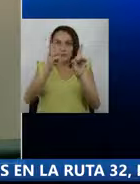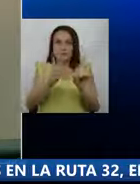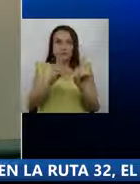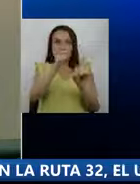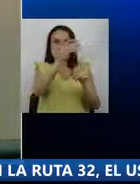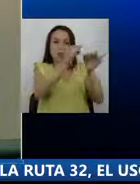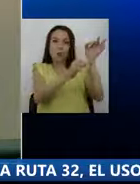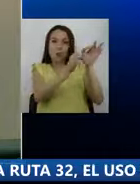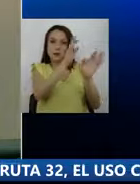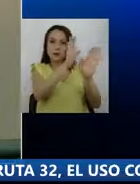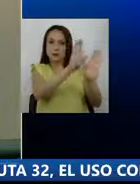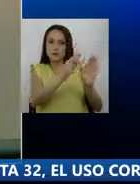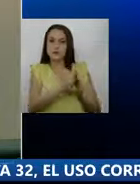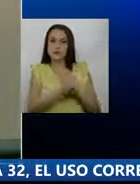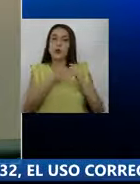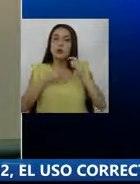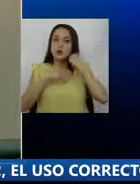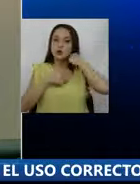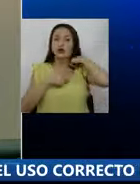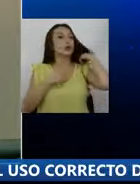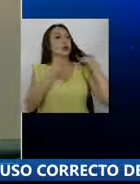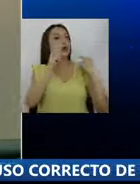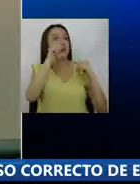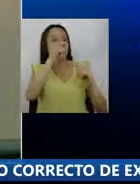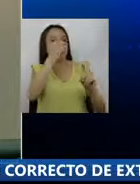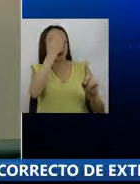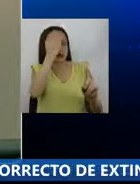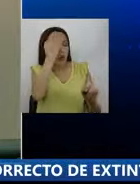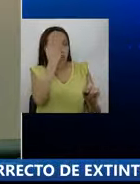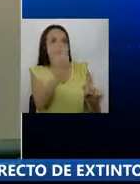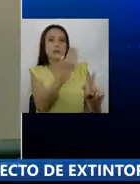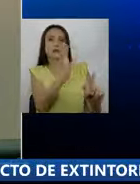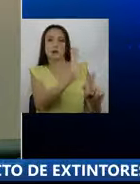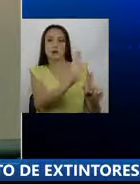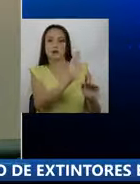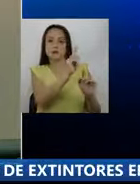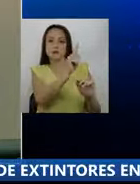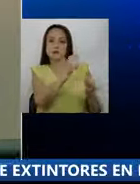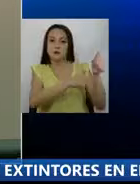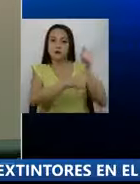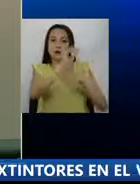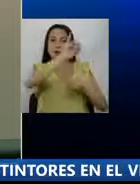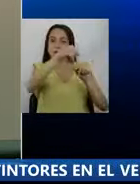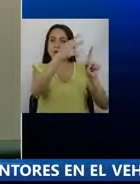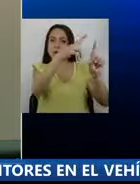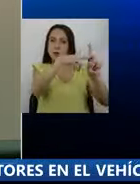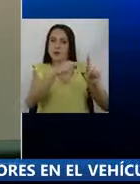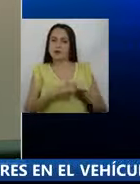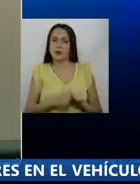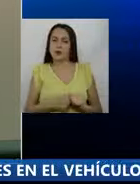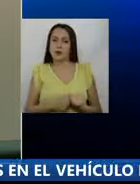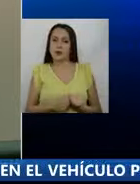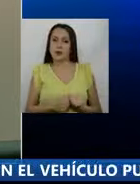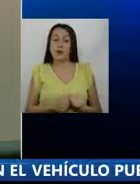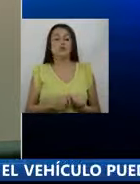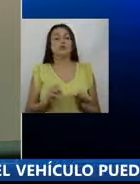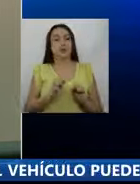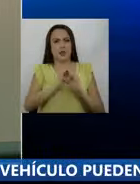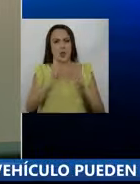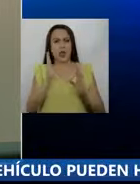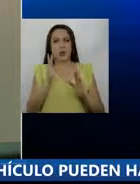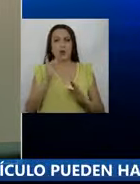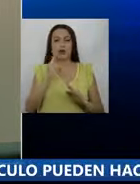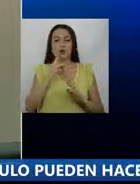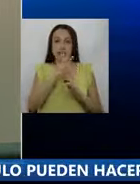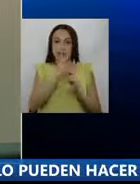jueces, estamos sometidos a esa jurisdicción. De manera que, por supuesto, que lo que